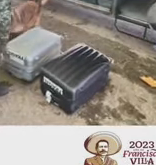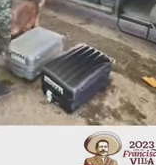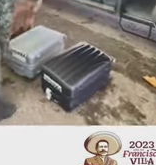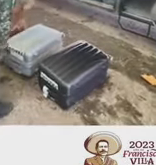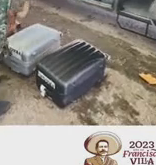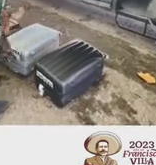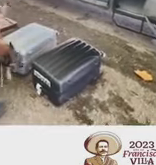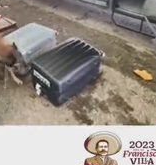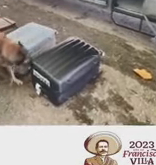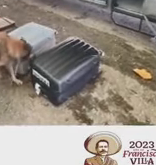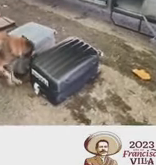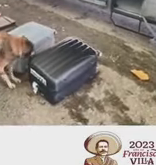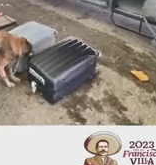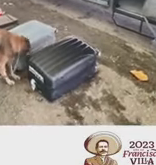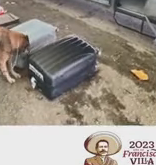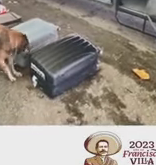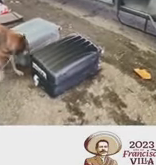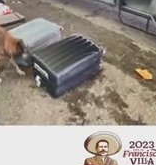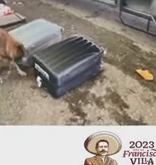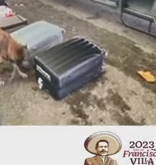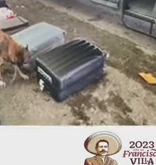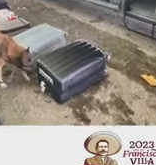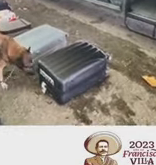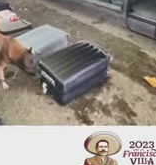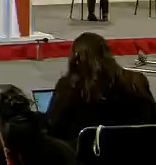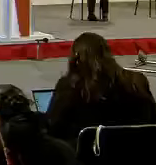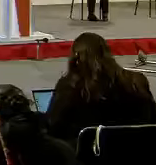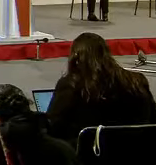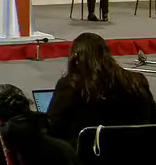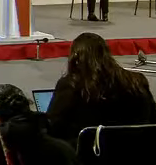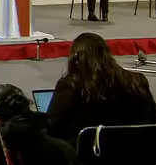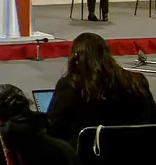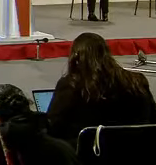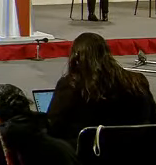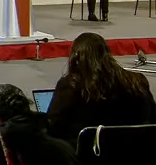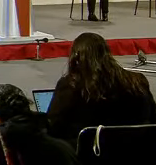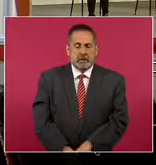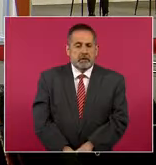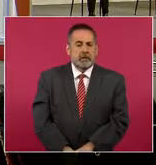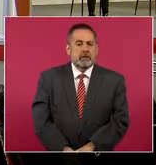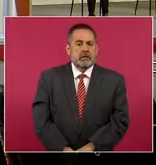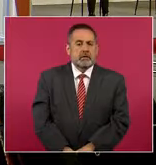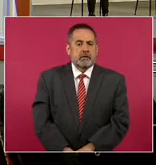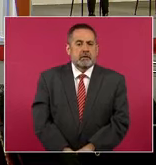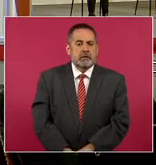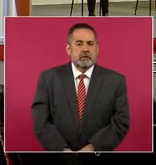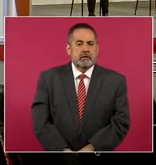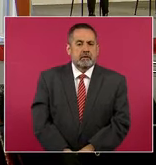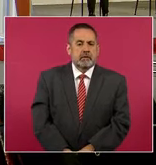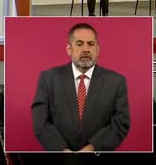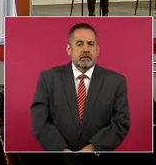33 puestos militares de seguridad regionales. Adelante, por favor.